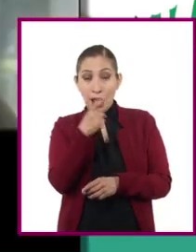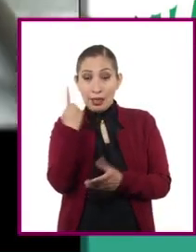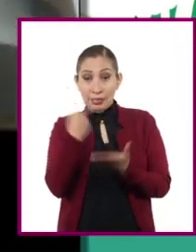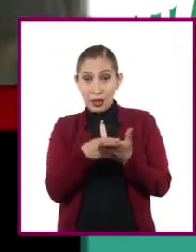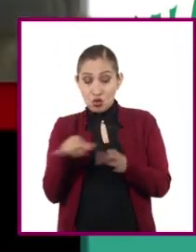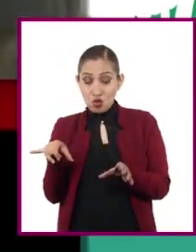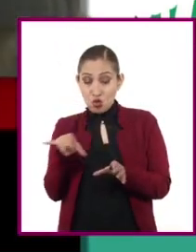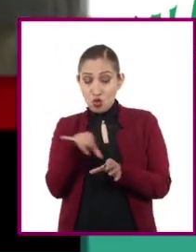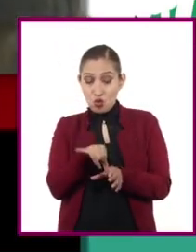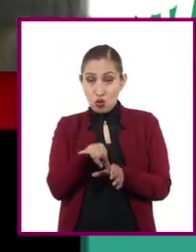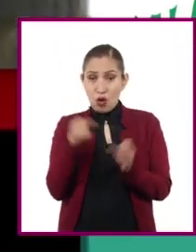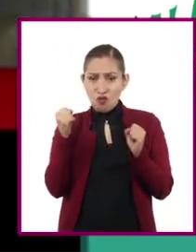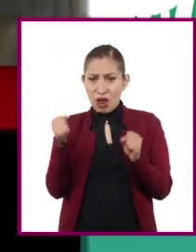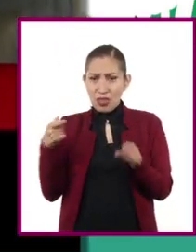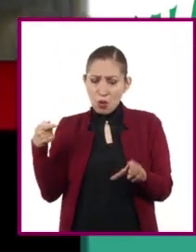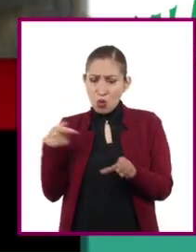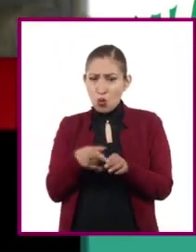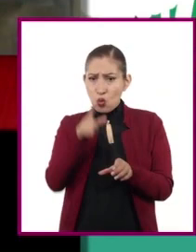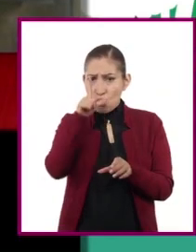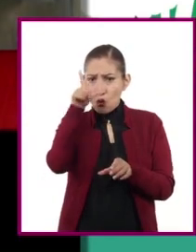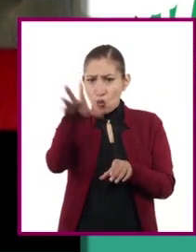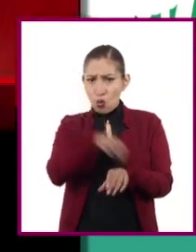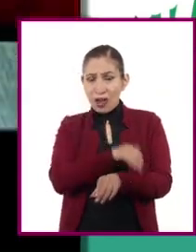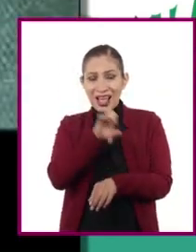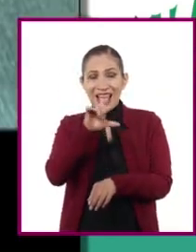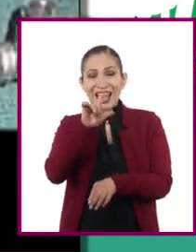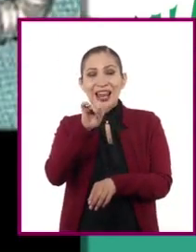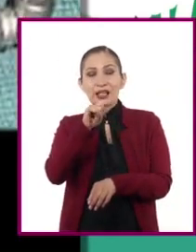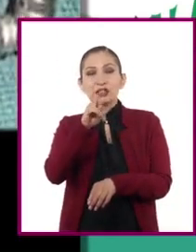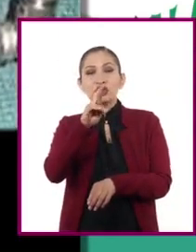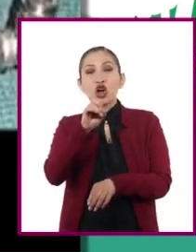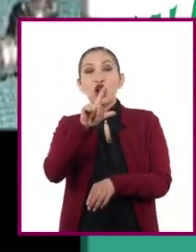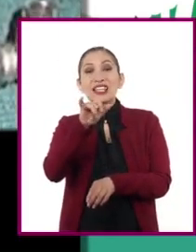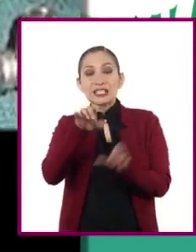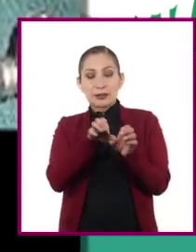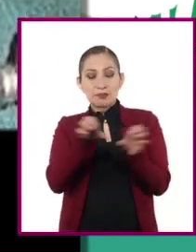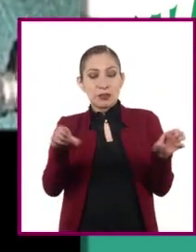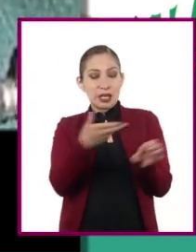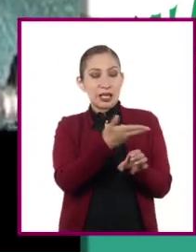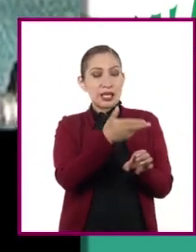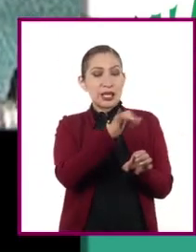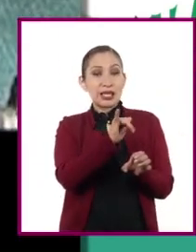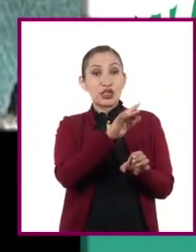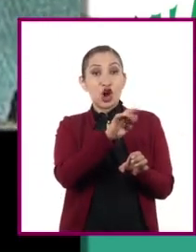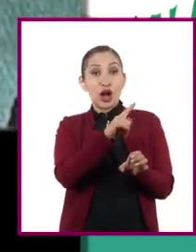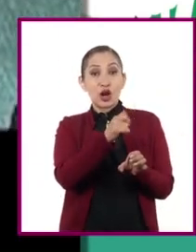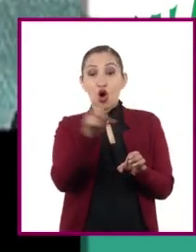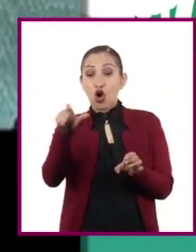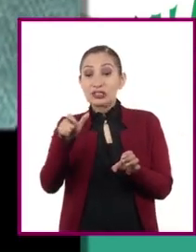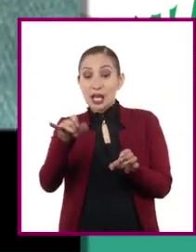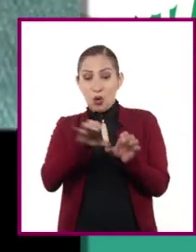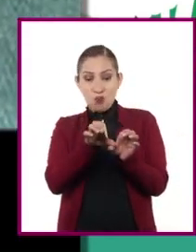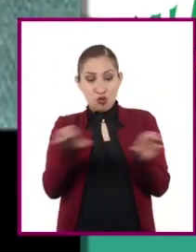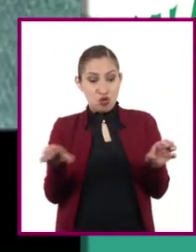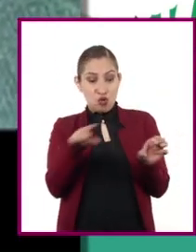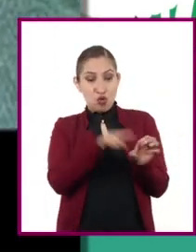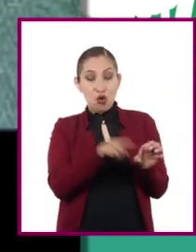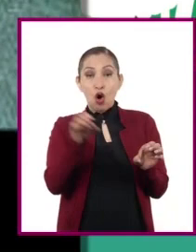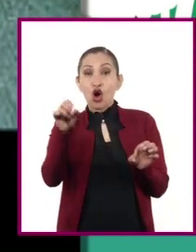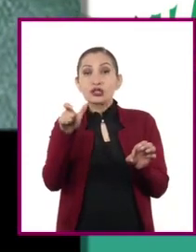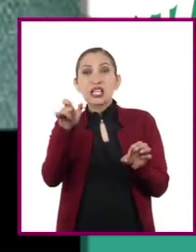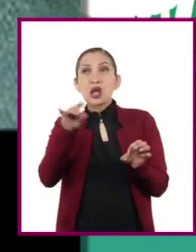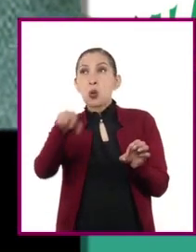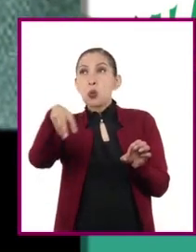es, si le damos una descarga muy fuerte, que se llama electrólisis, podemos separar el hidrógeno del oxígeno. El oxígeno se va al